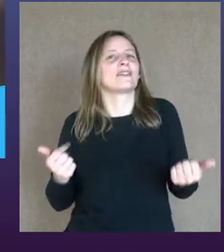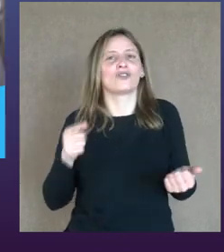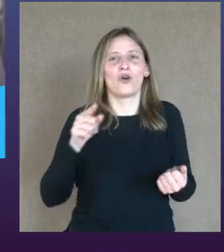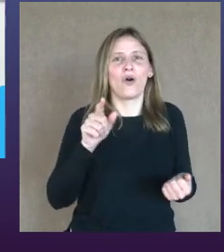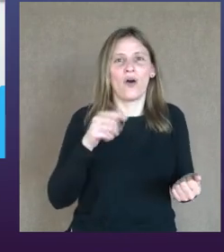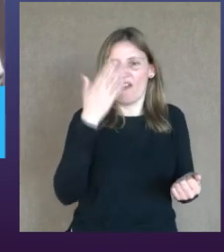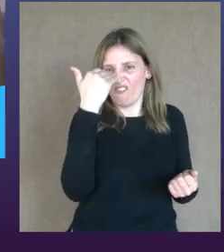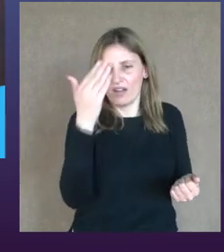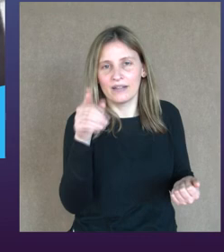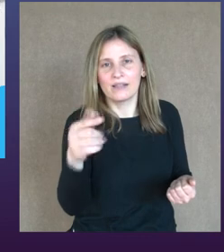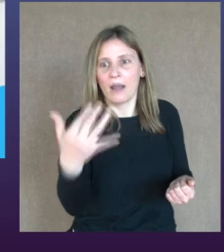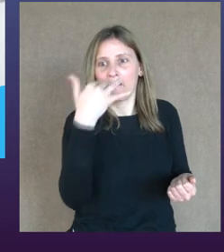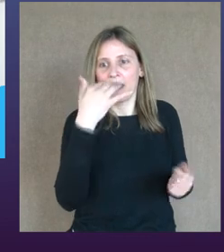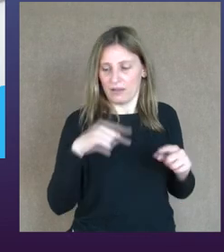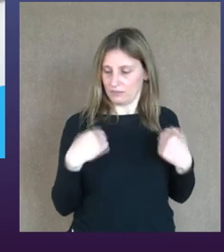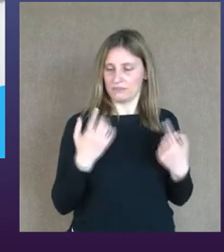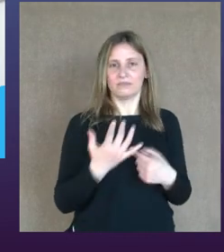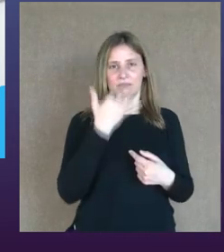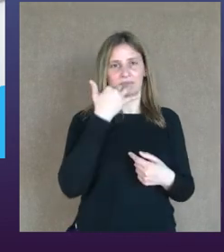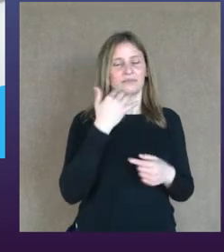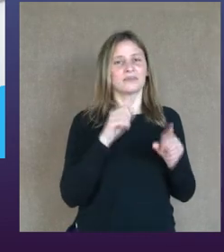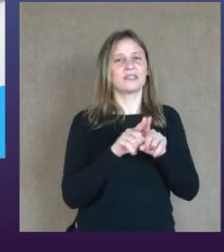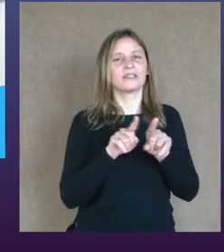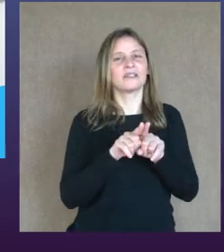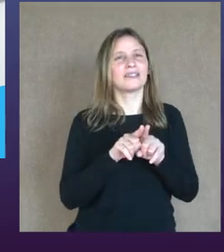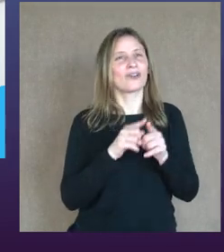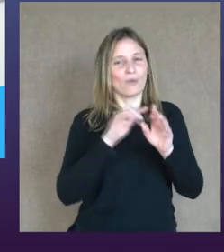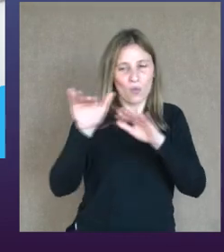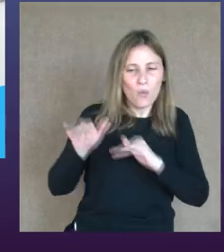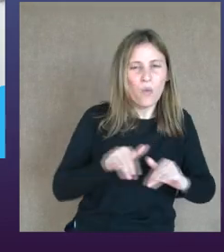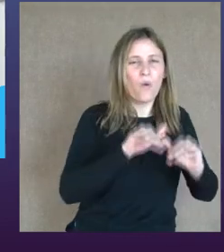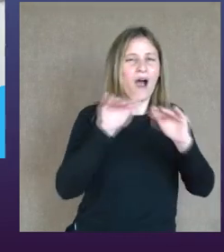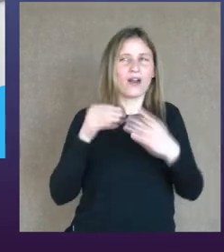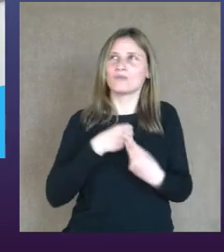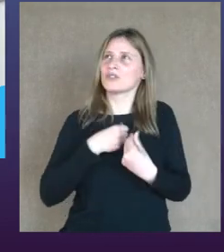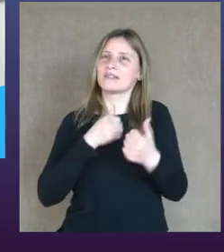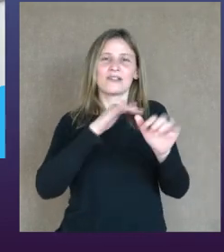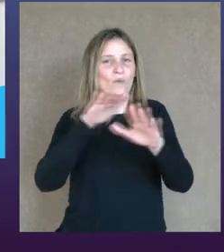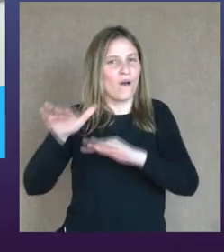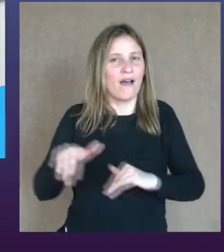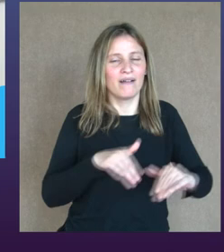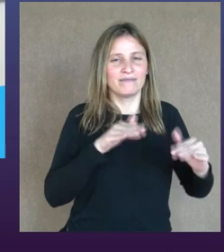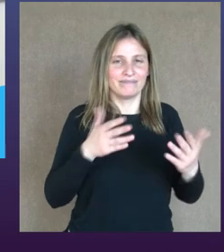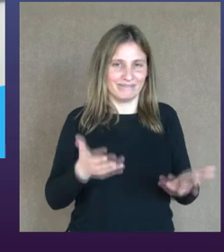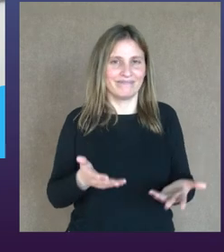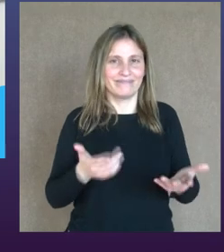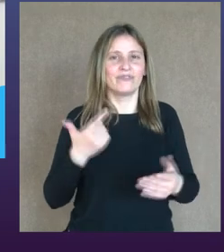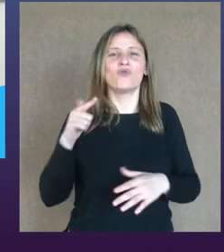respiraba, respirábamos todos. Y hay pocas ocasiones en las que como humanos podemos tener